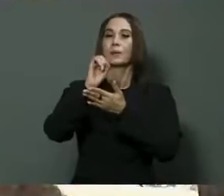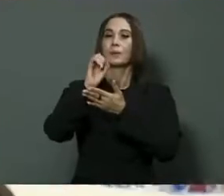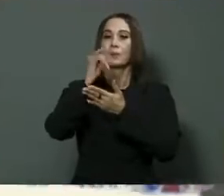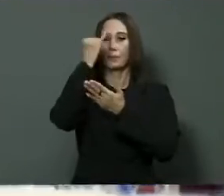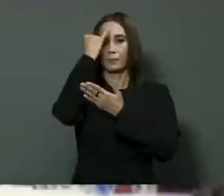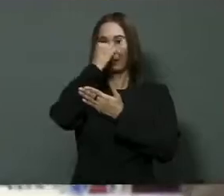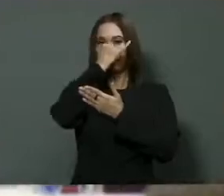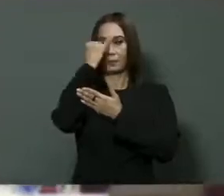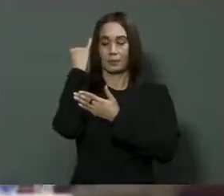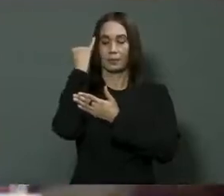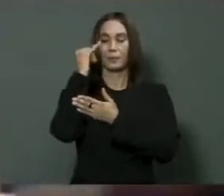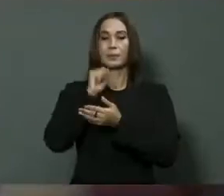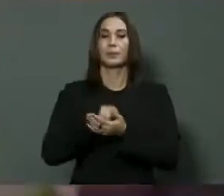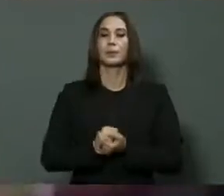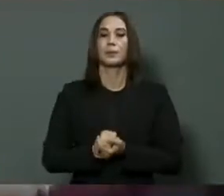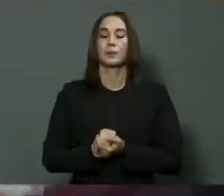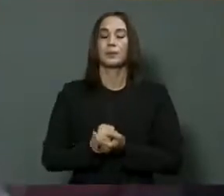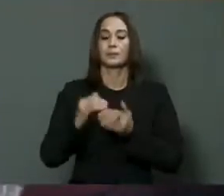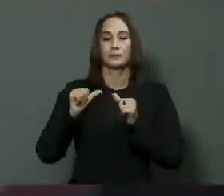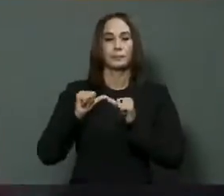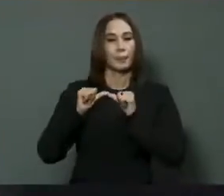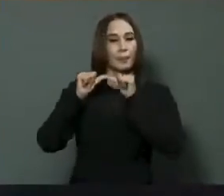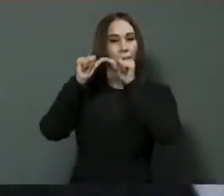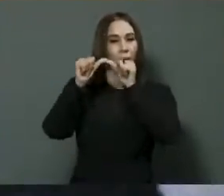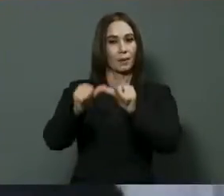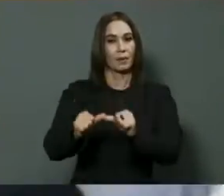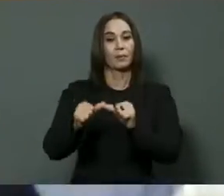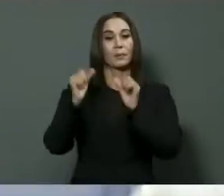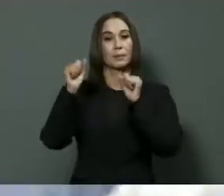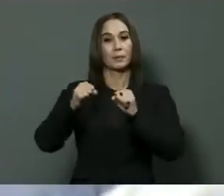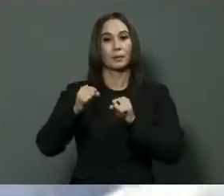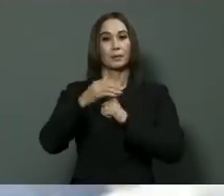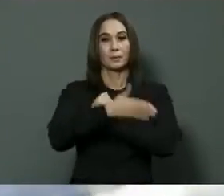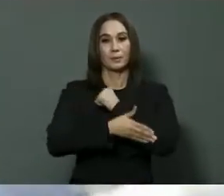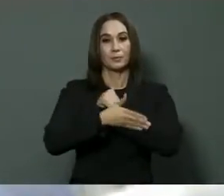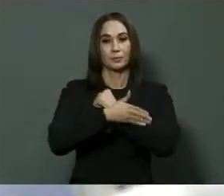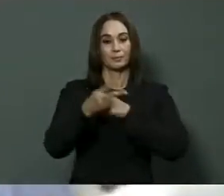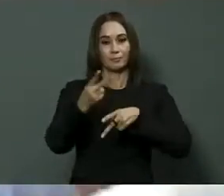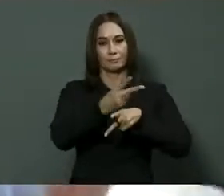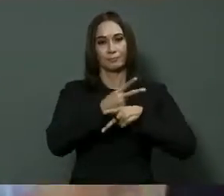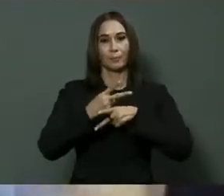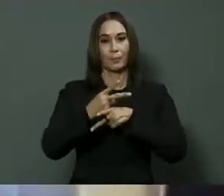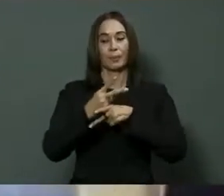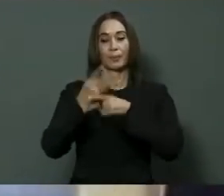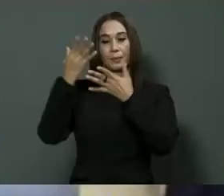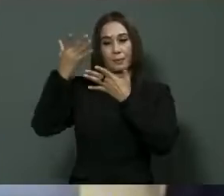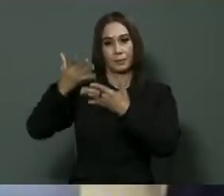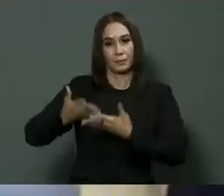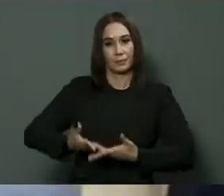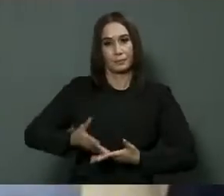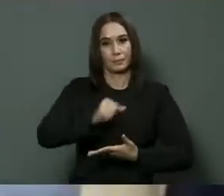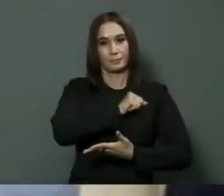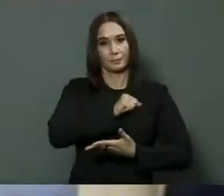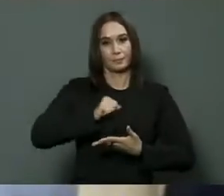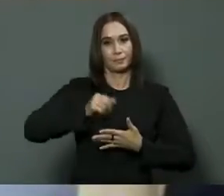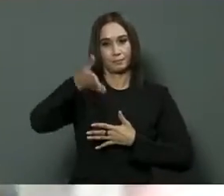Católica Nordestana. Avanzamos realmente hacia un país seguro con la presencia del